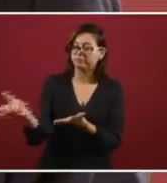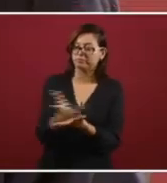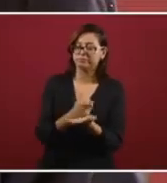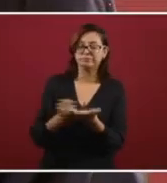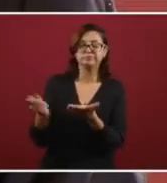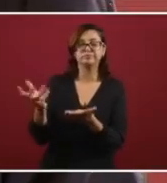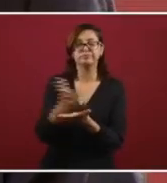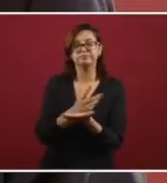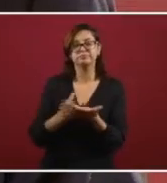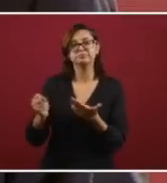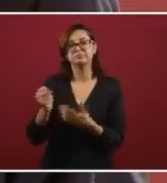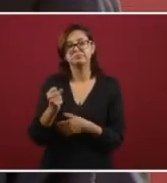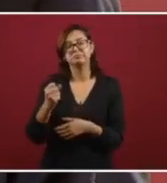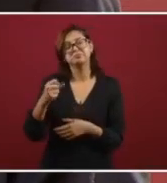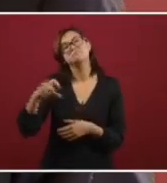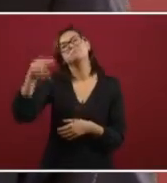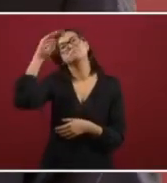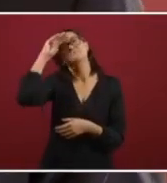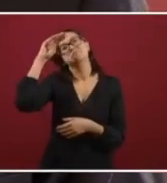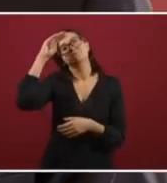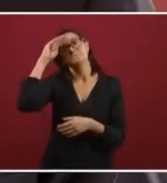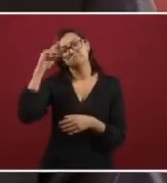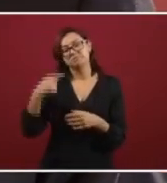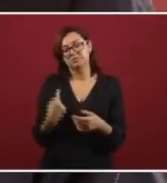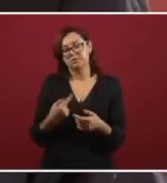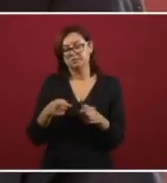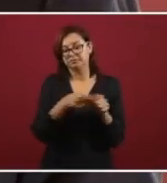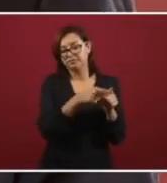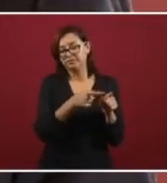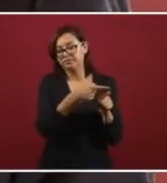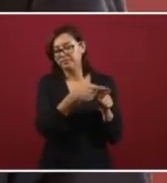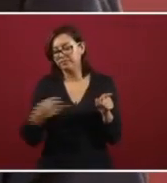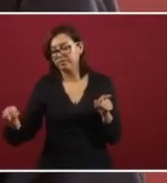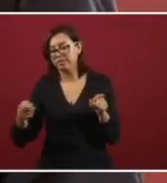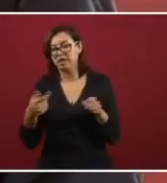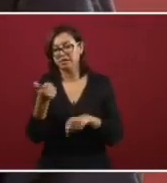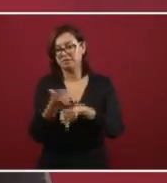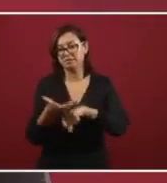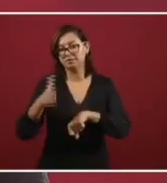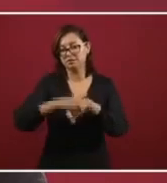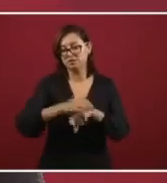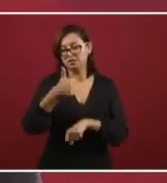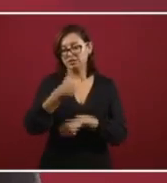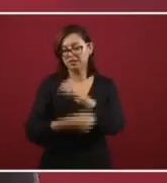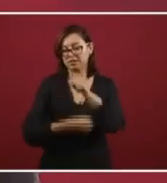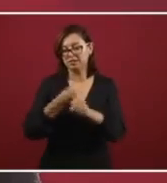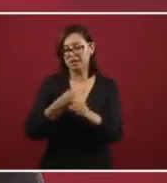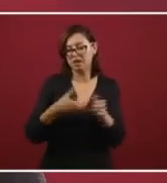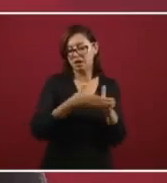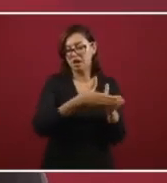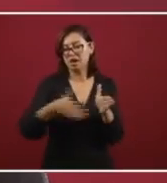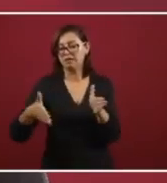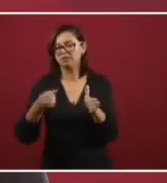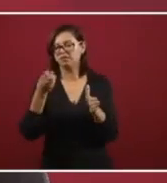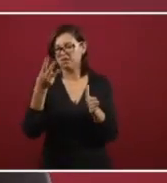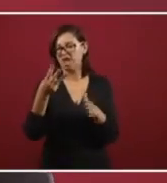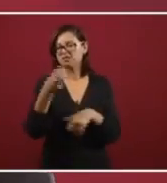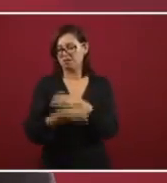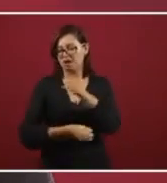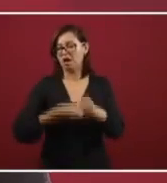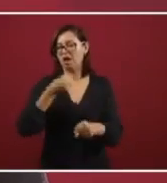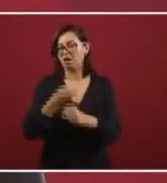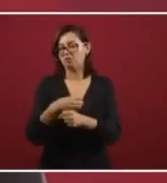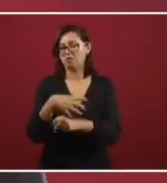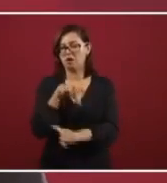para mediados del gobierno vamos a tener recursos para